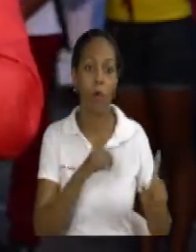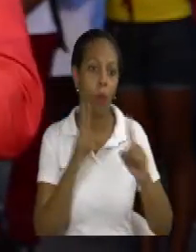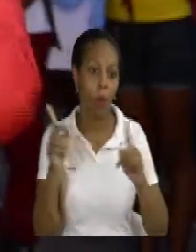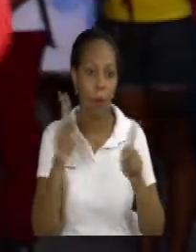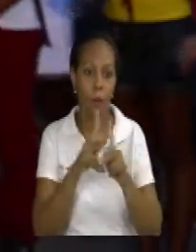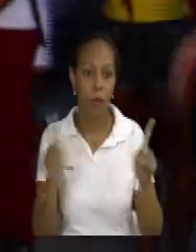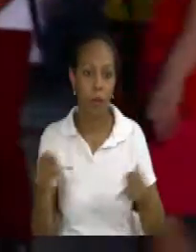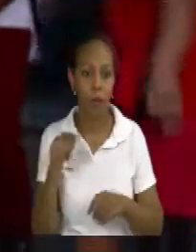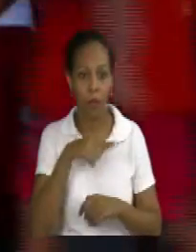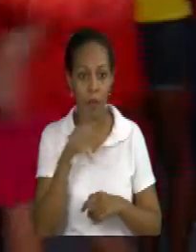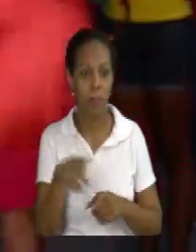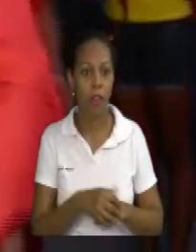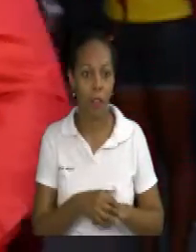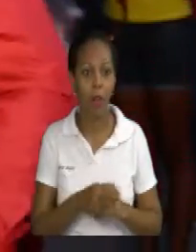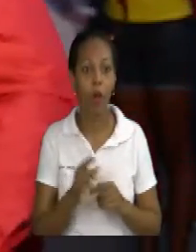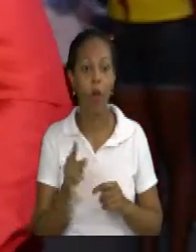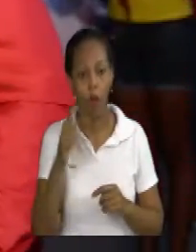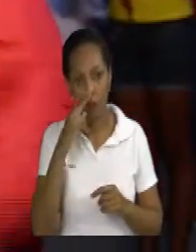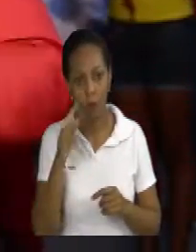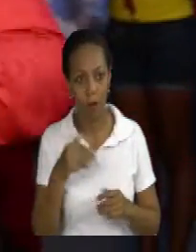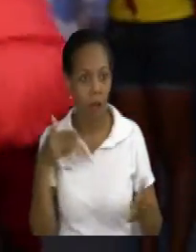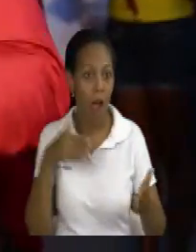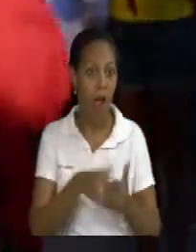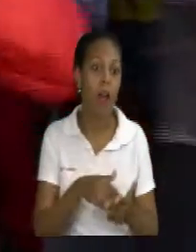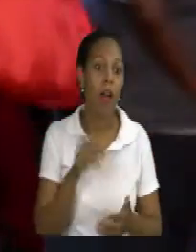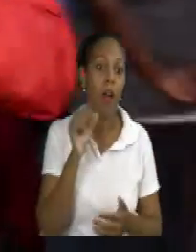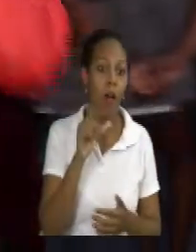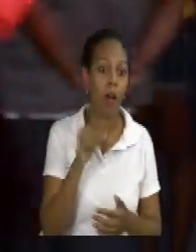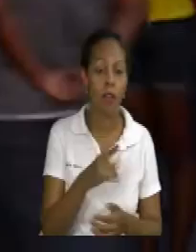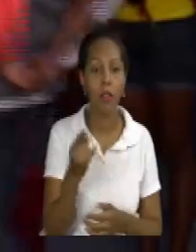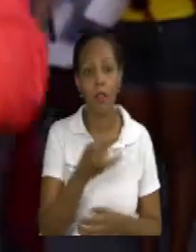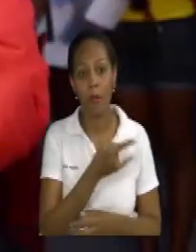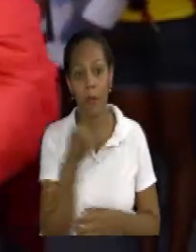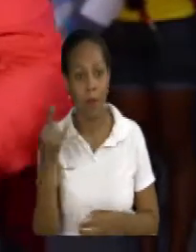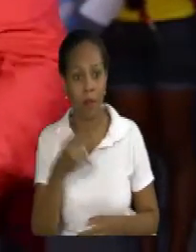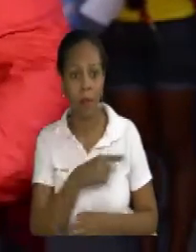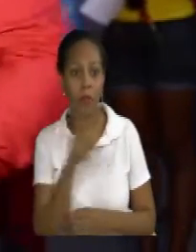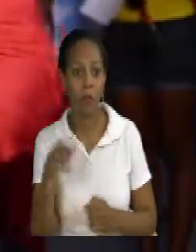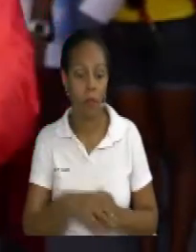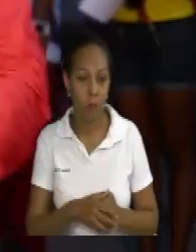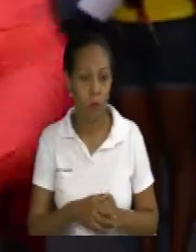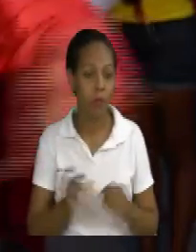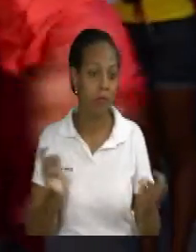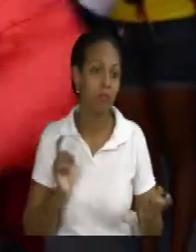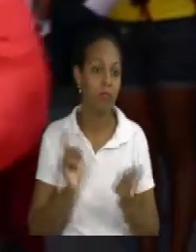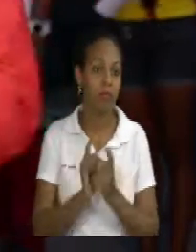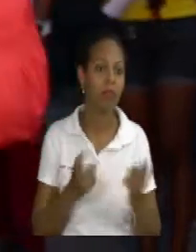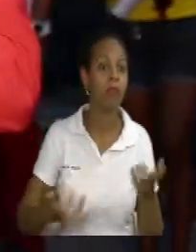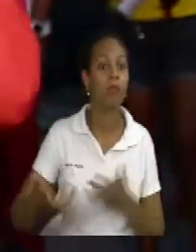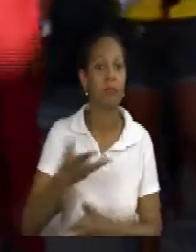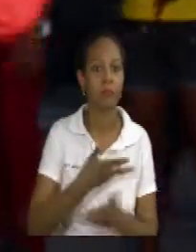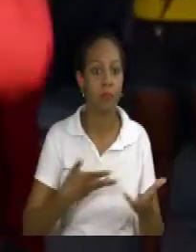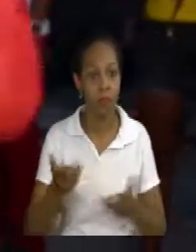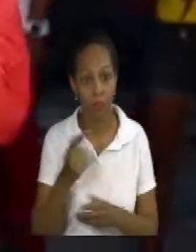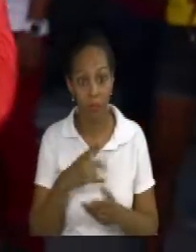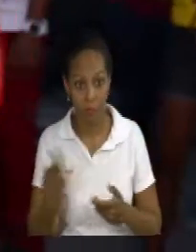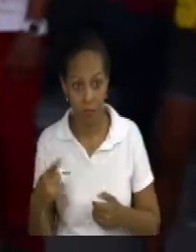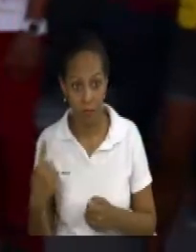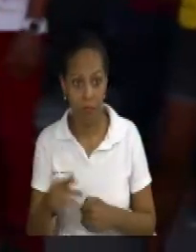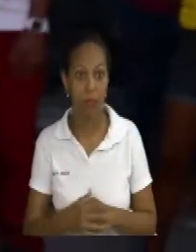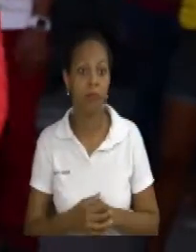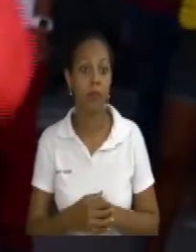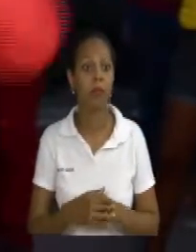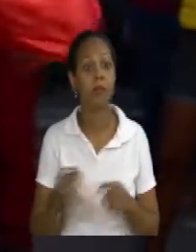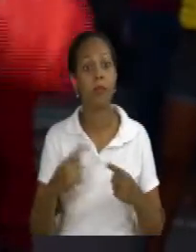gente de junio. Hasta el 11 de marzo estaremos encontrándonos, estaremos mirando que hemos avanzado. La diferencia